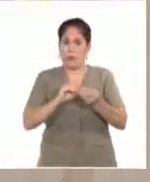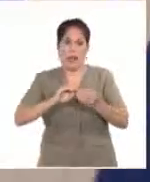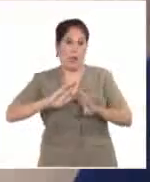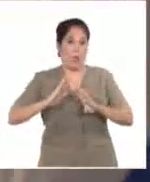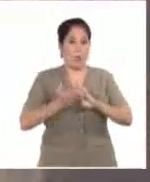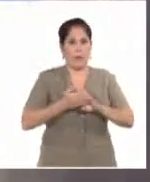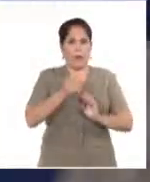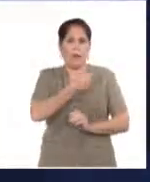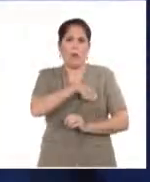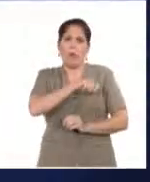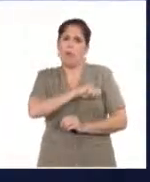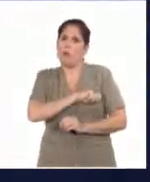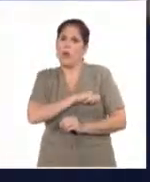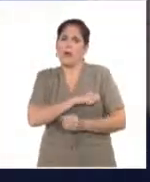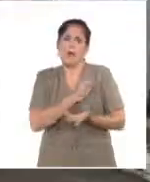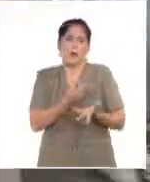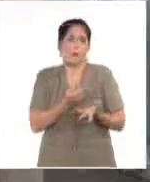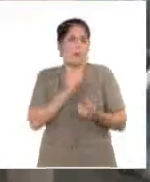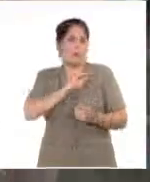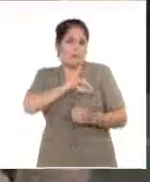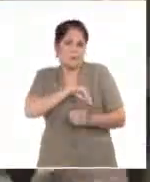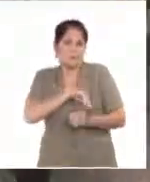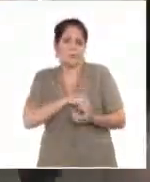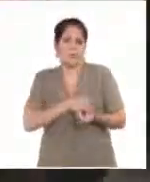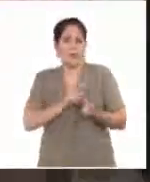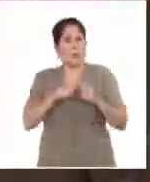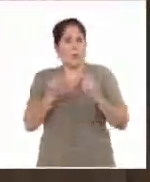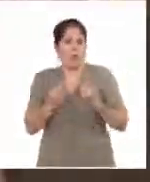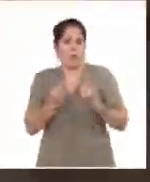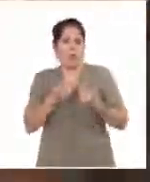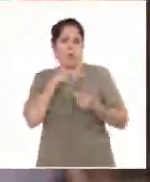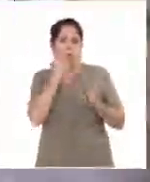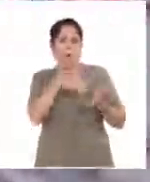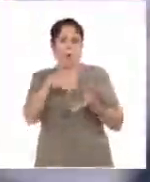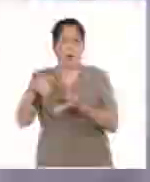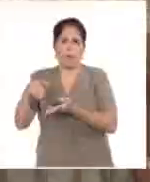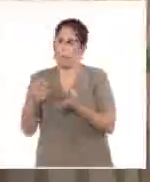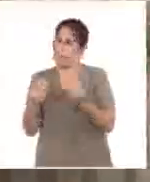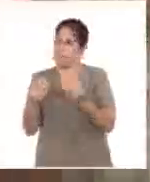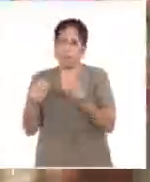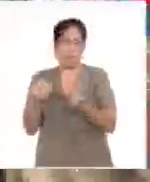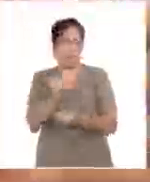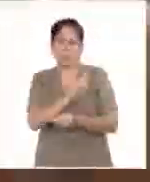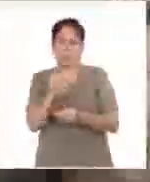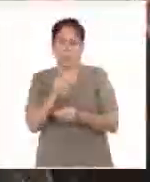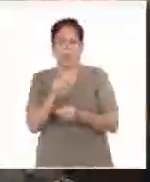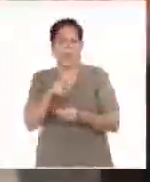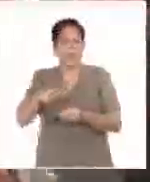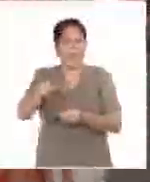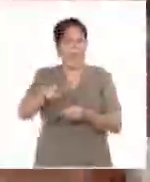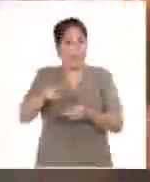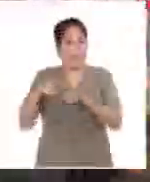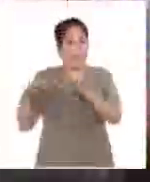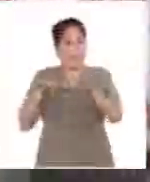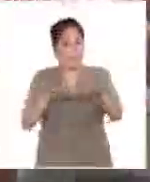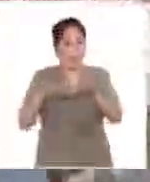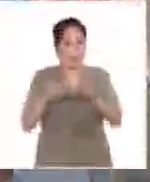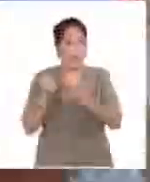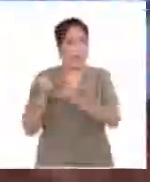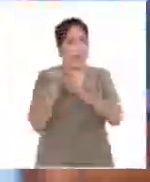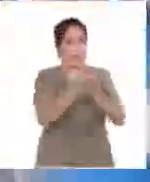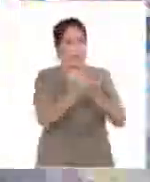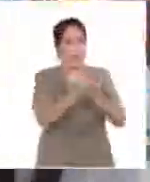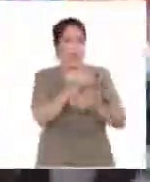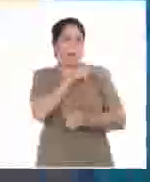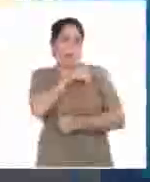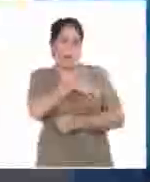civiles inocentes en la Franja de Gaza sirvió de antesala a una multitudinaria marcha de solidaridad con Palestina por